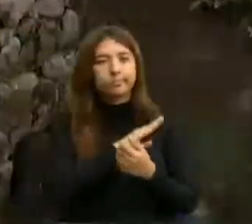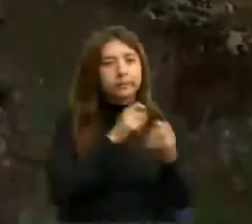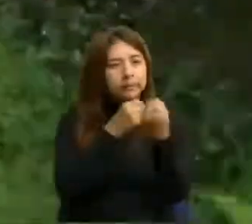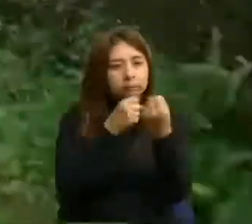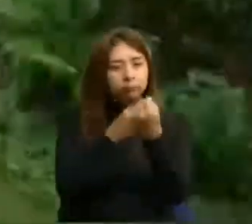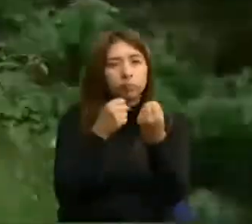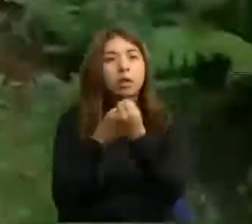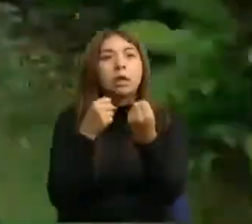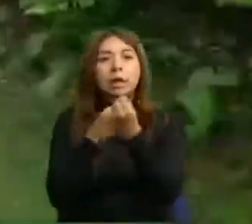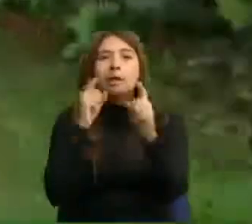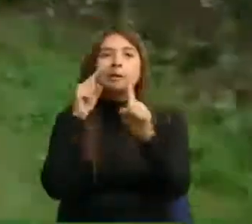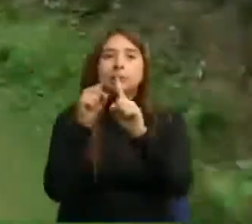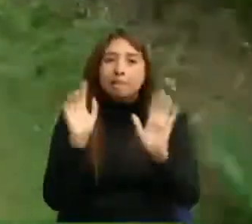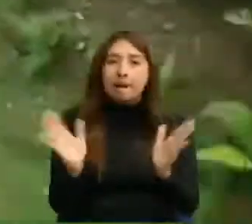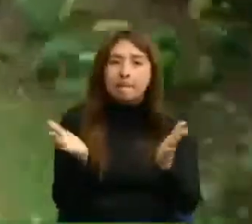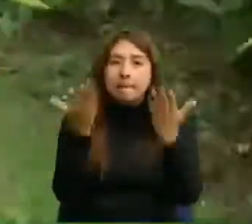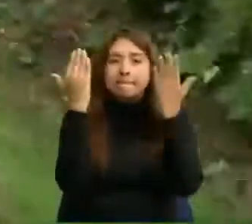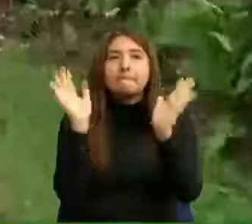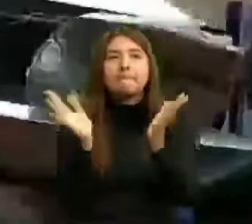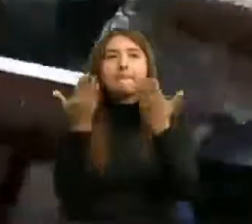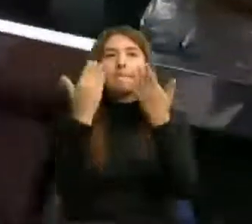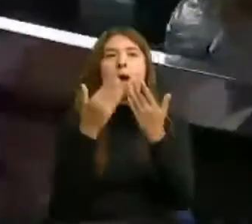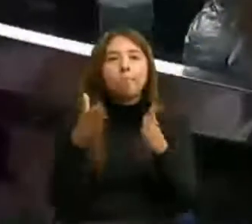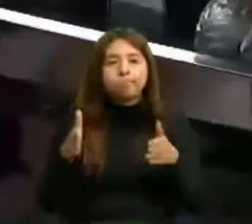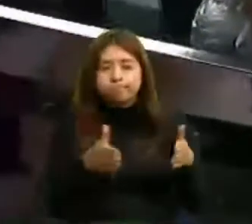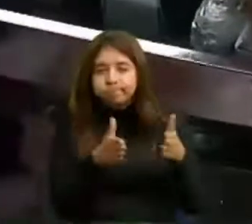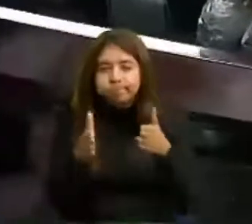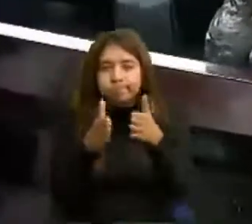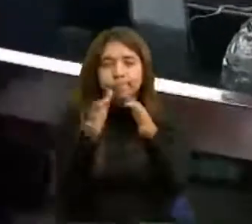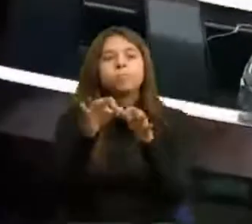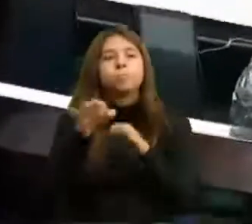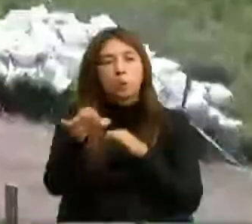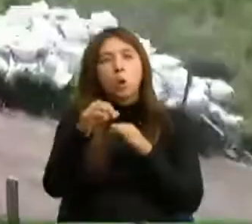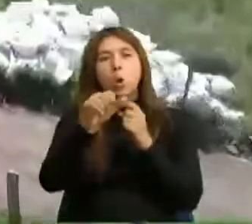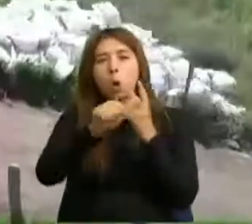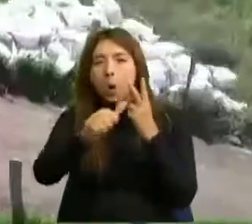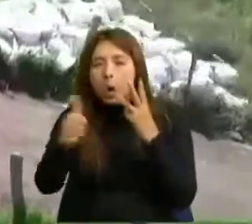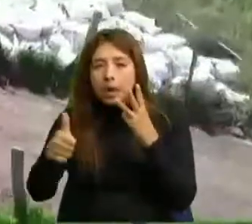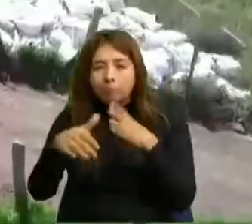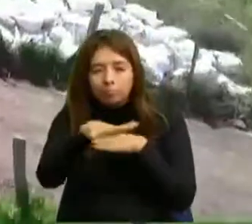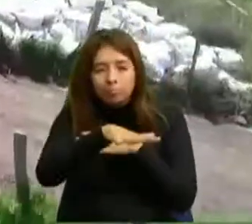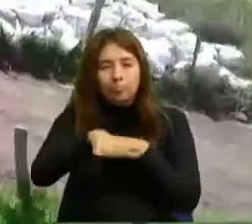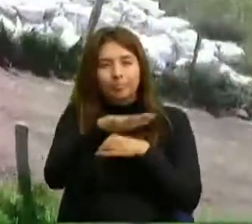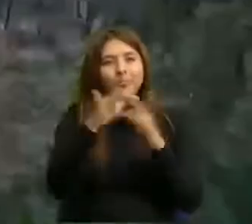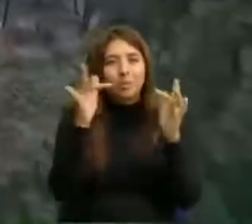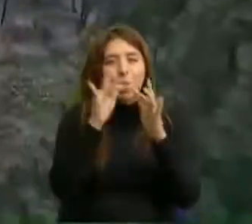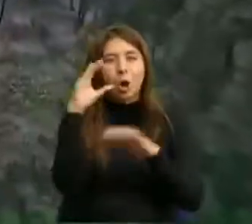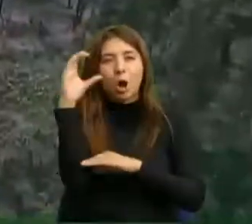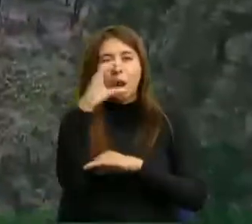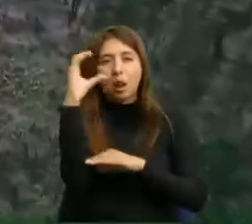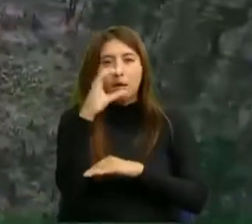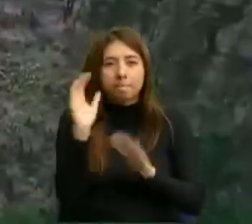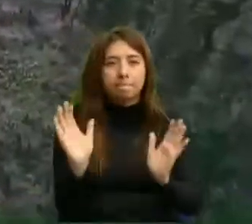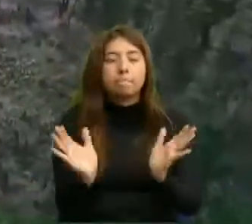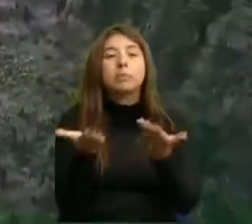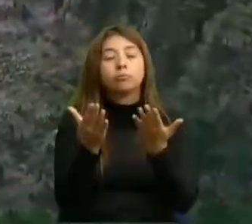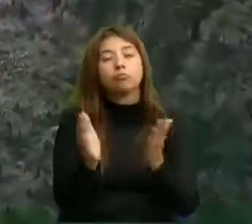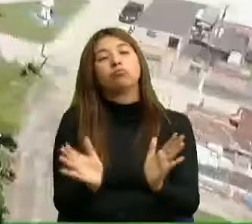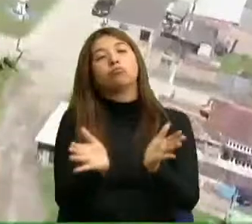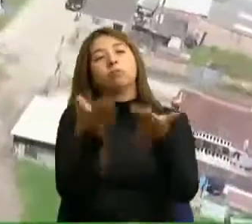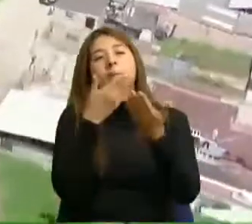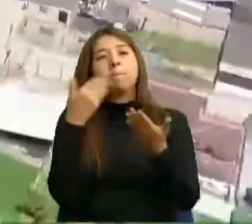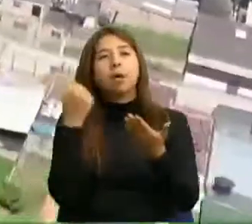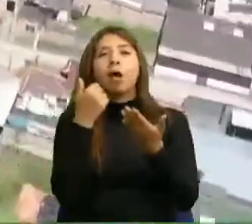es impulsar la expansión en las vías que comunica el municipio con las demás regiones del oriente colombiano, incentivando el